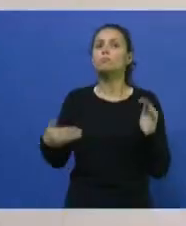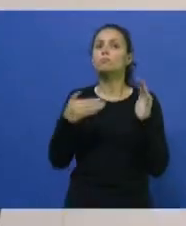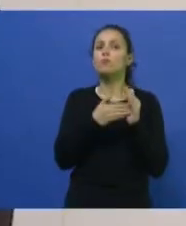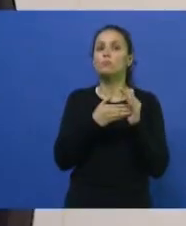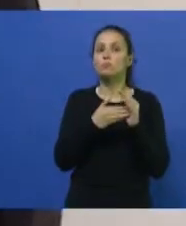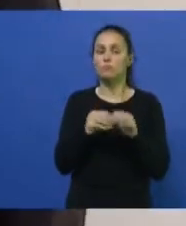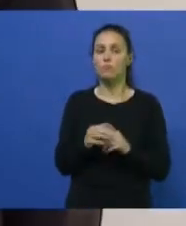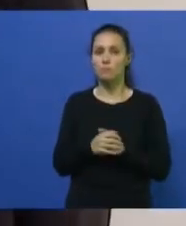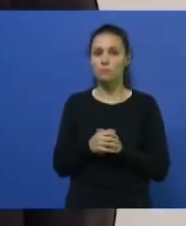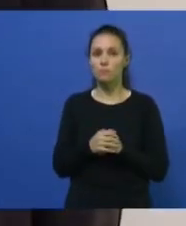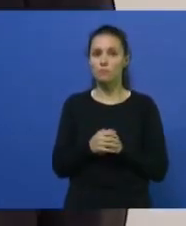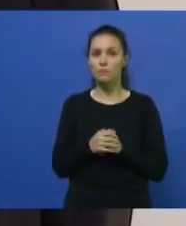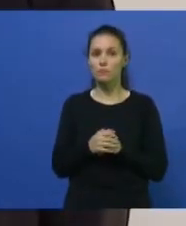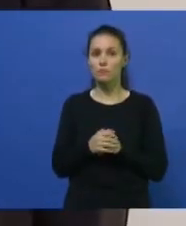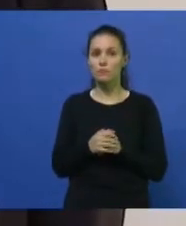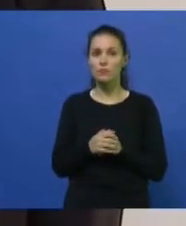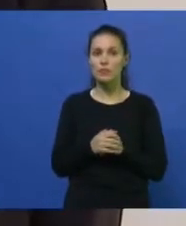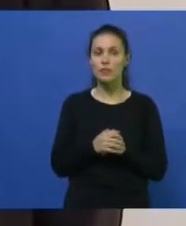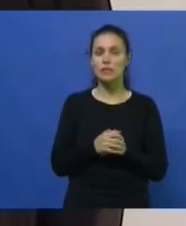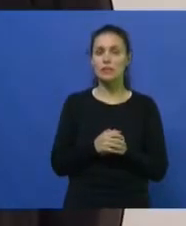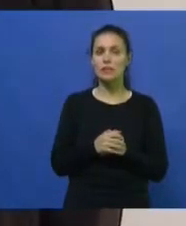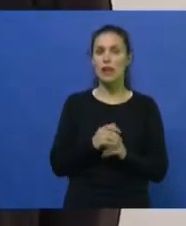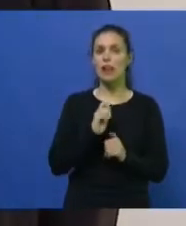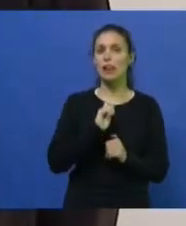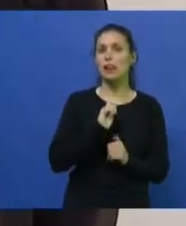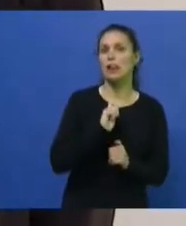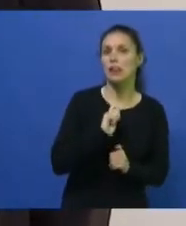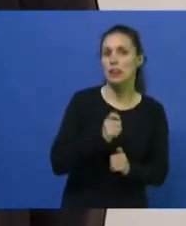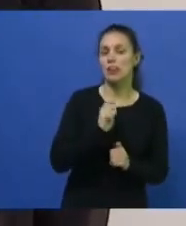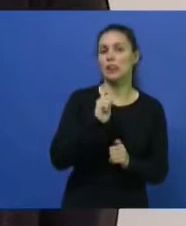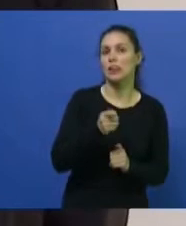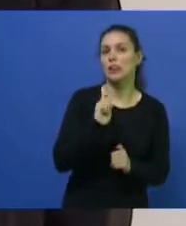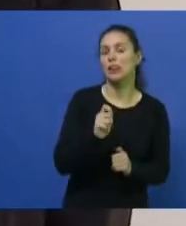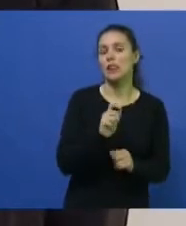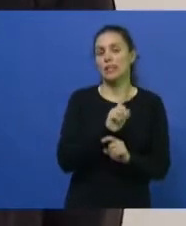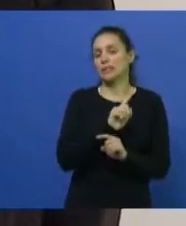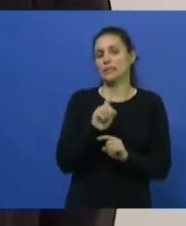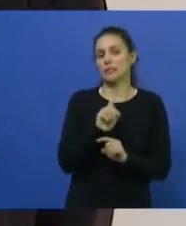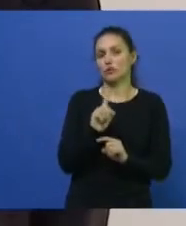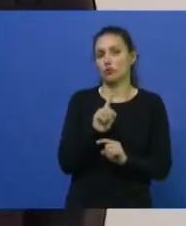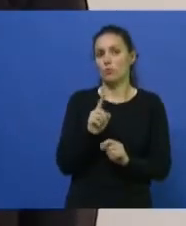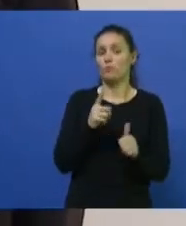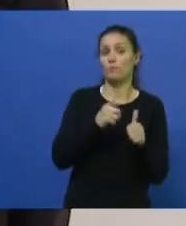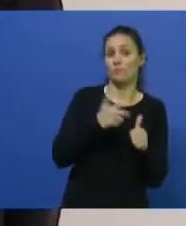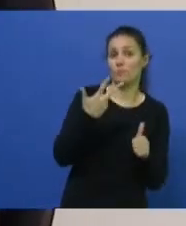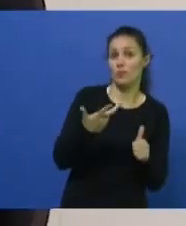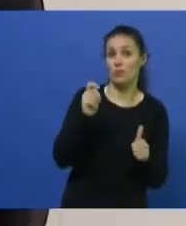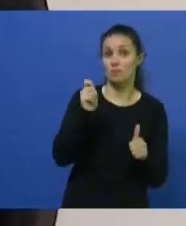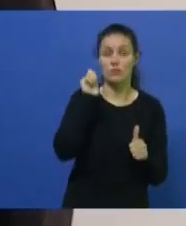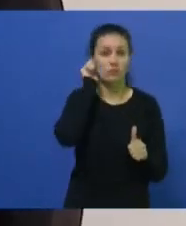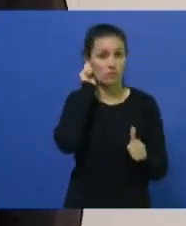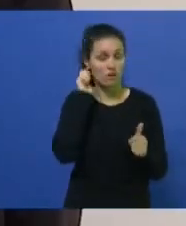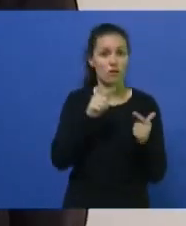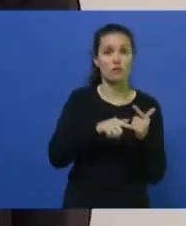tenemos una discontinuidad en la entrega de esta vacuna que la me envió la que se colocan los tres a los cinco meses y a los 15